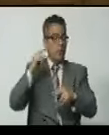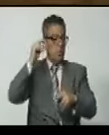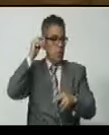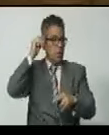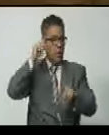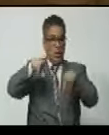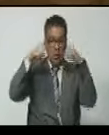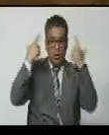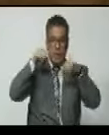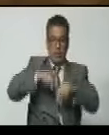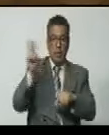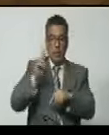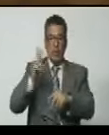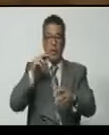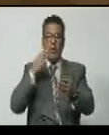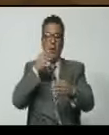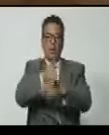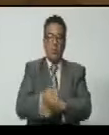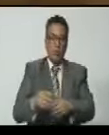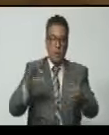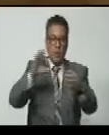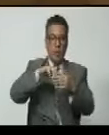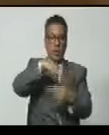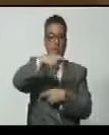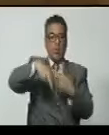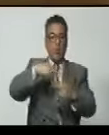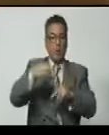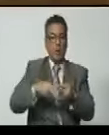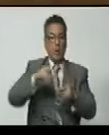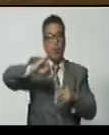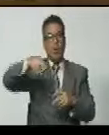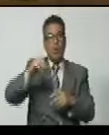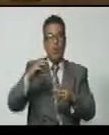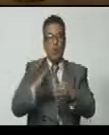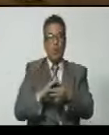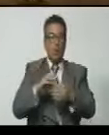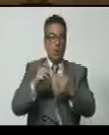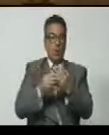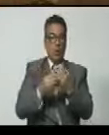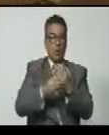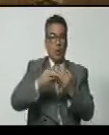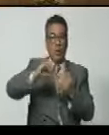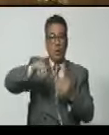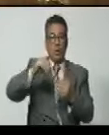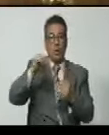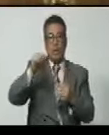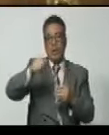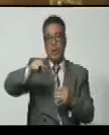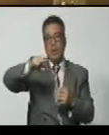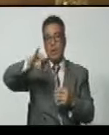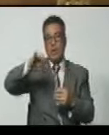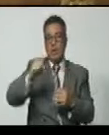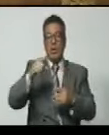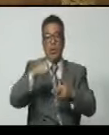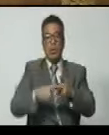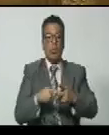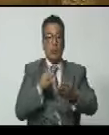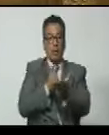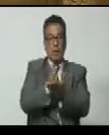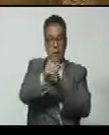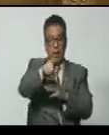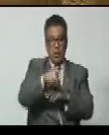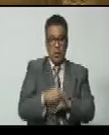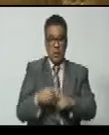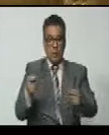y formó parte de la revolución que lideró Manuel Gual y su esposo José María España, un movimiento independentista